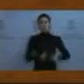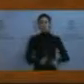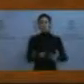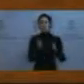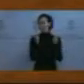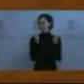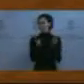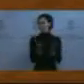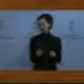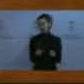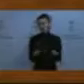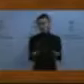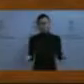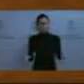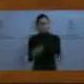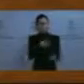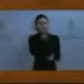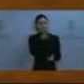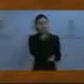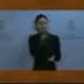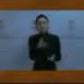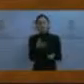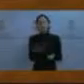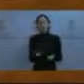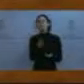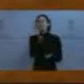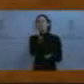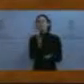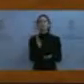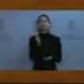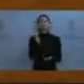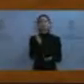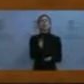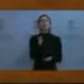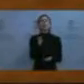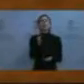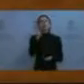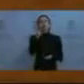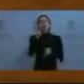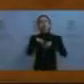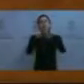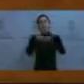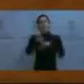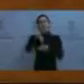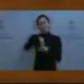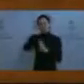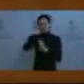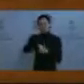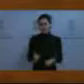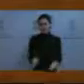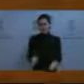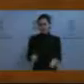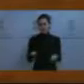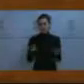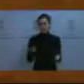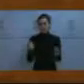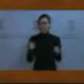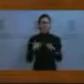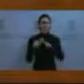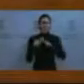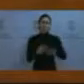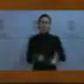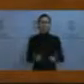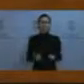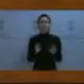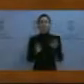de cosas, ¿no? Y por eso pedimos esa auditoría interna. Segunda cosa que pedimos, oiga, mire, ya basta de que estas cuestiones que pasan